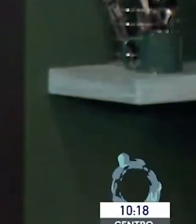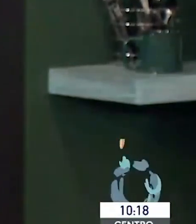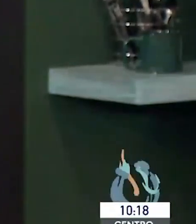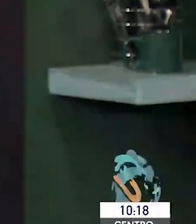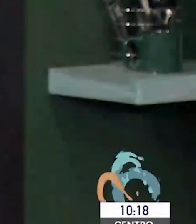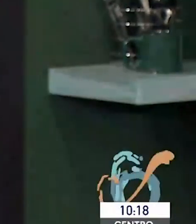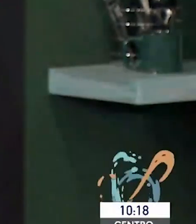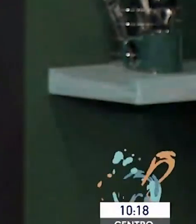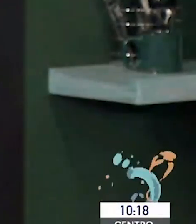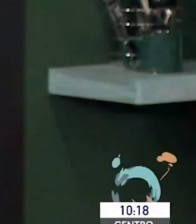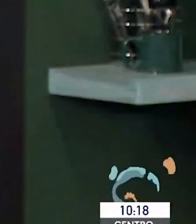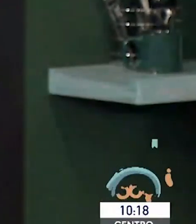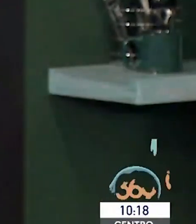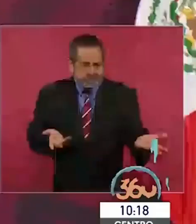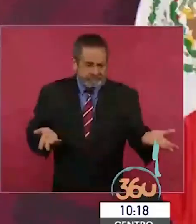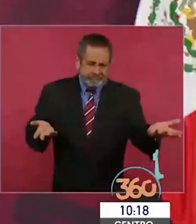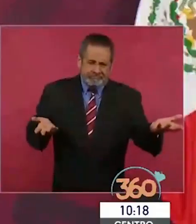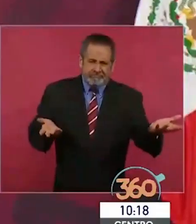formaría parte de este programa.